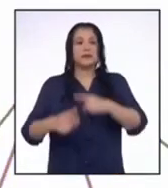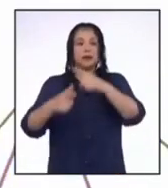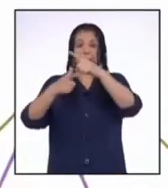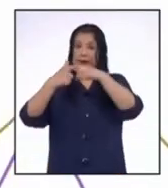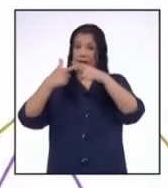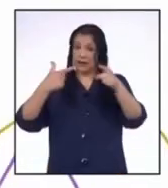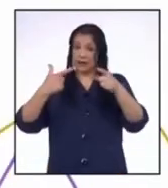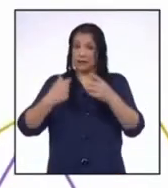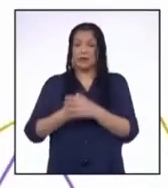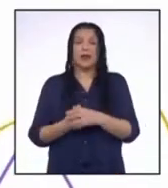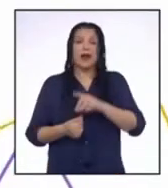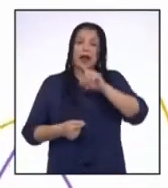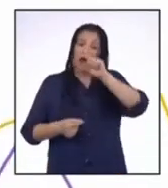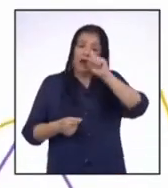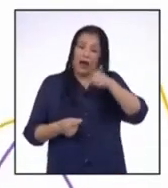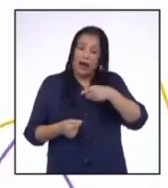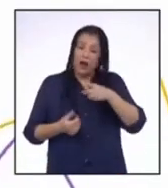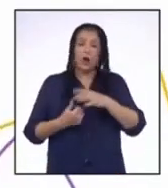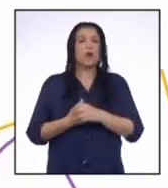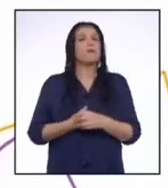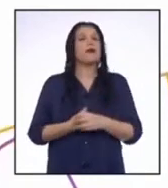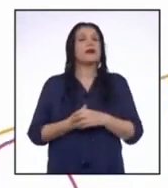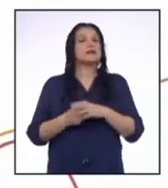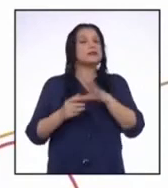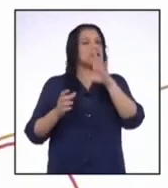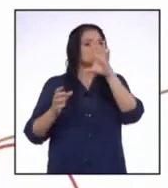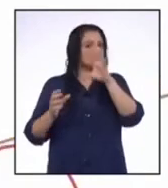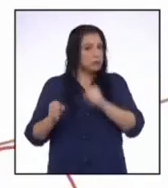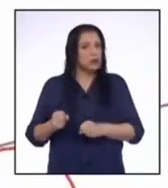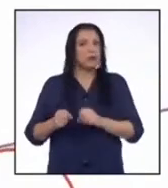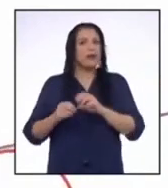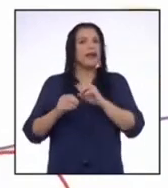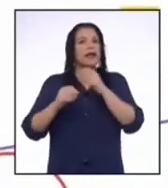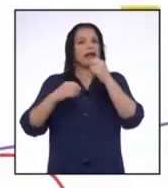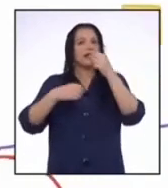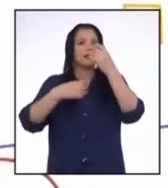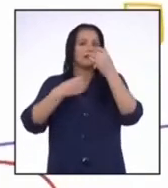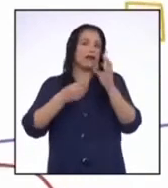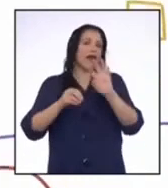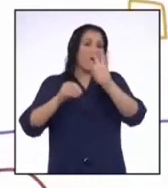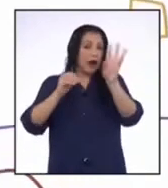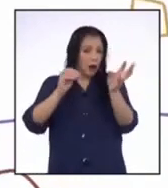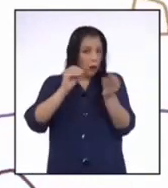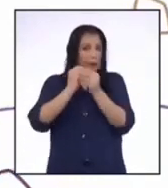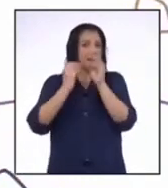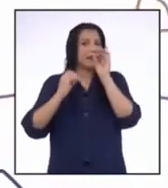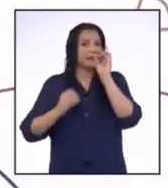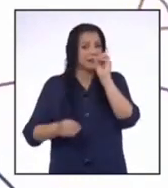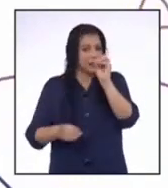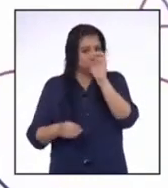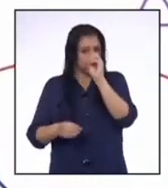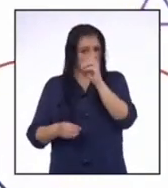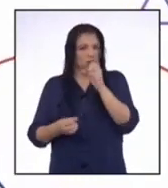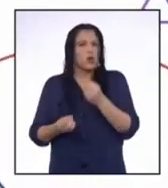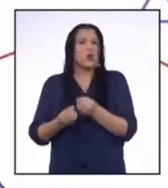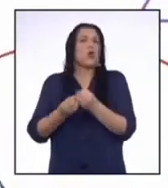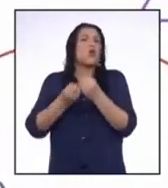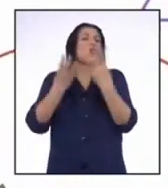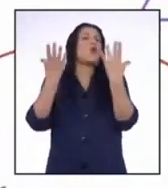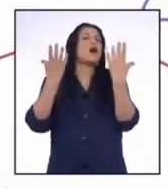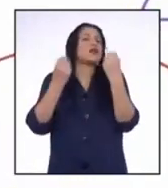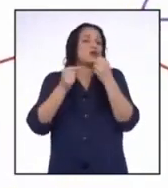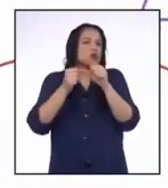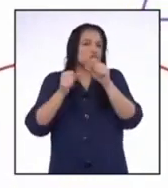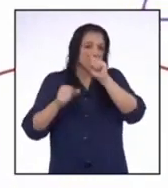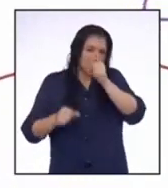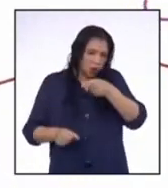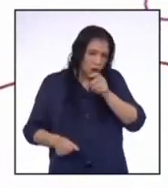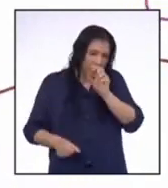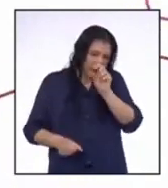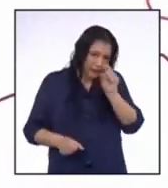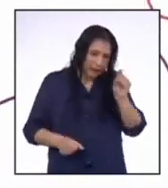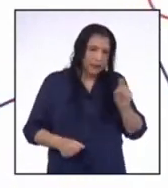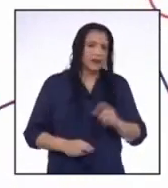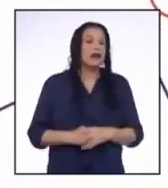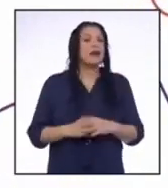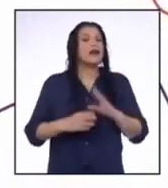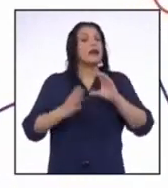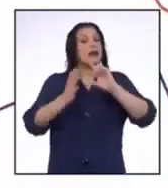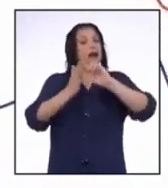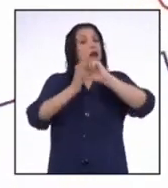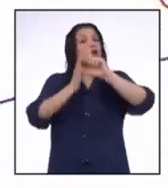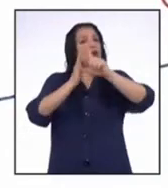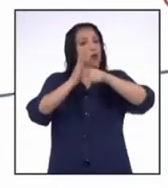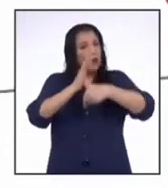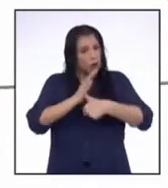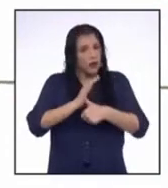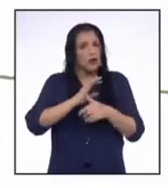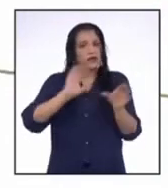se suprime la coma del divisor y se añaden tantos ceros a la derecha del dividendo como cifras decimales tenga el divisor. Después